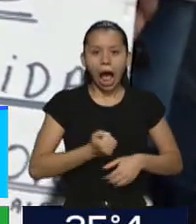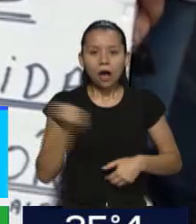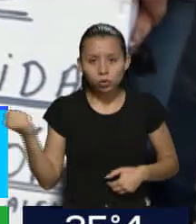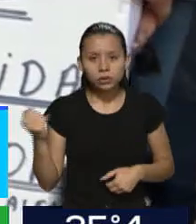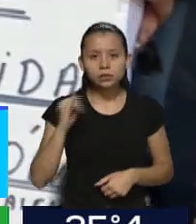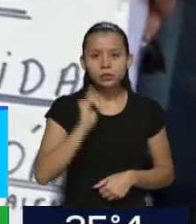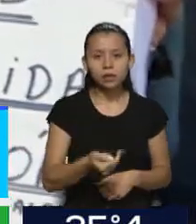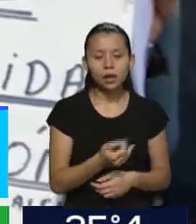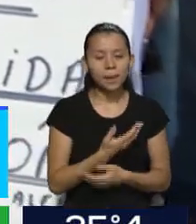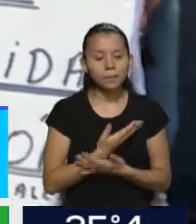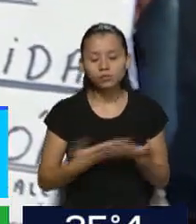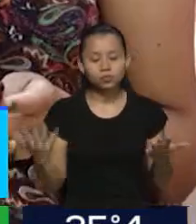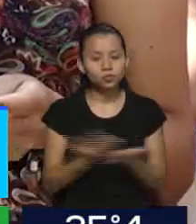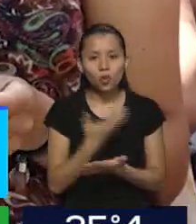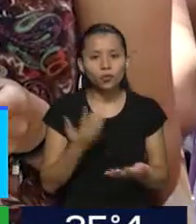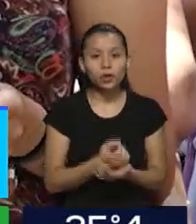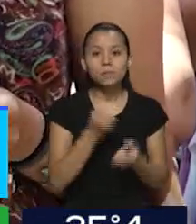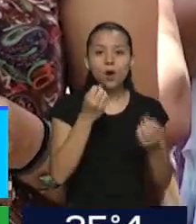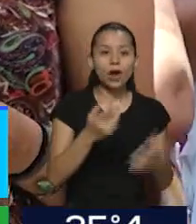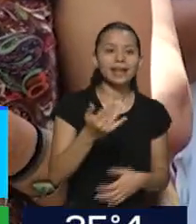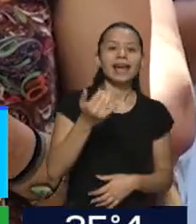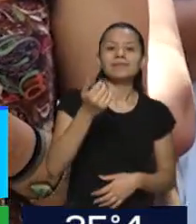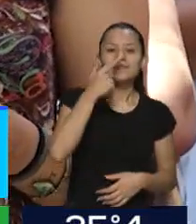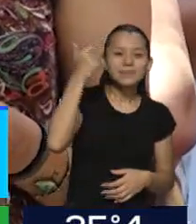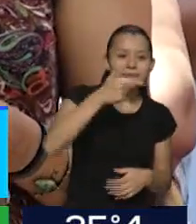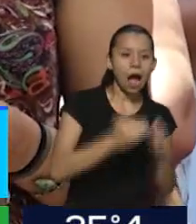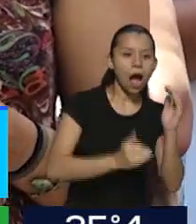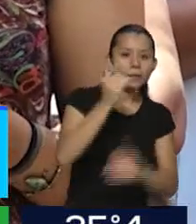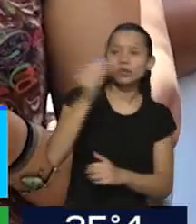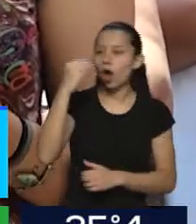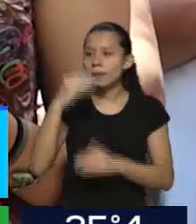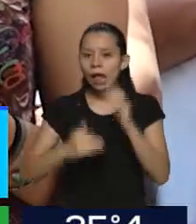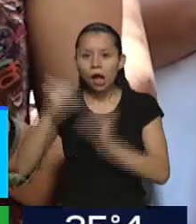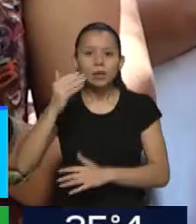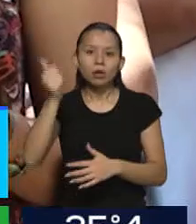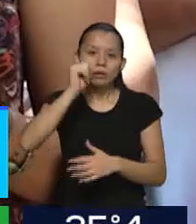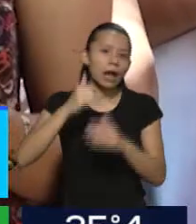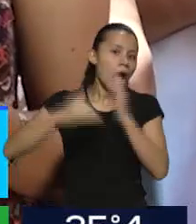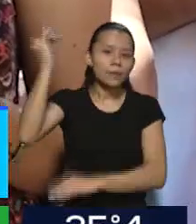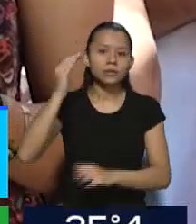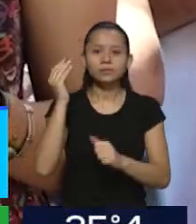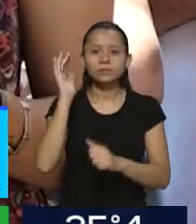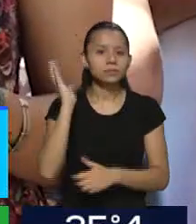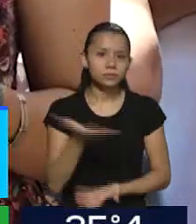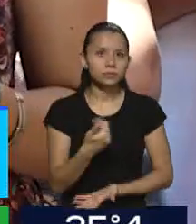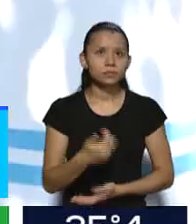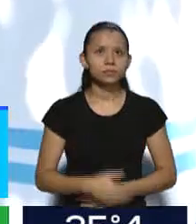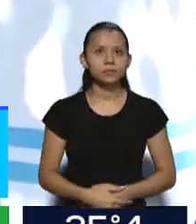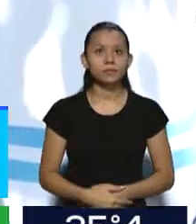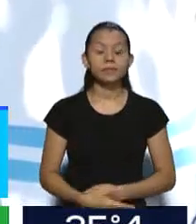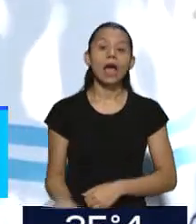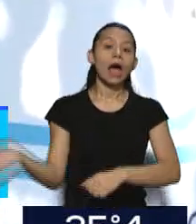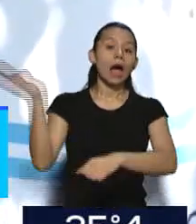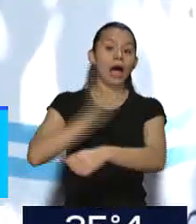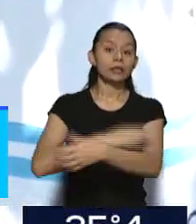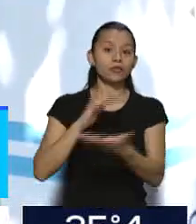las tarifas, en el incremento de los combustibles. En las elecciones pasadas no se votó una reforma constitucional, no se